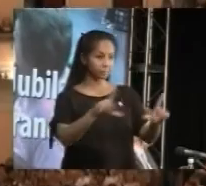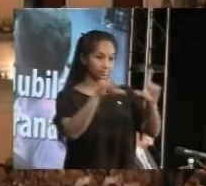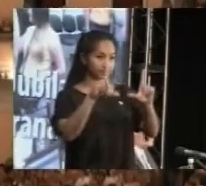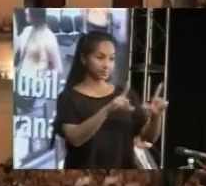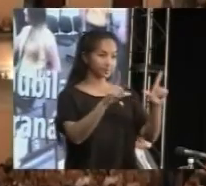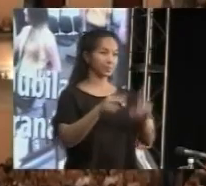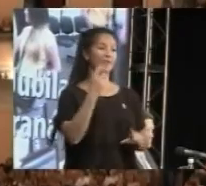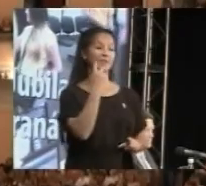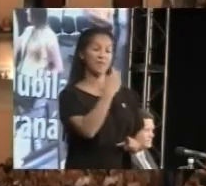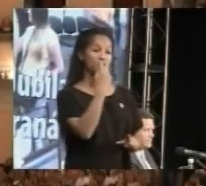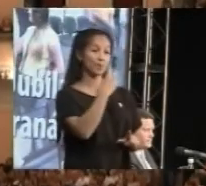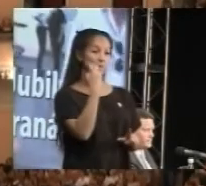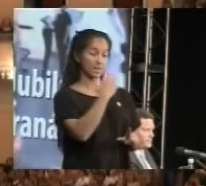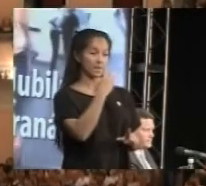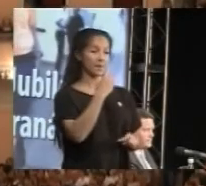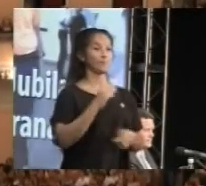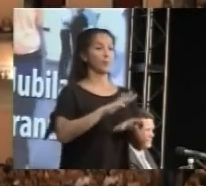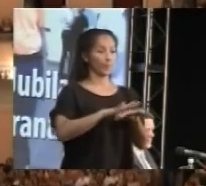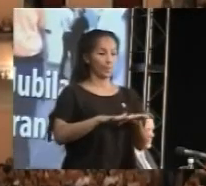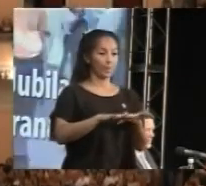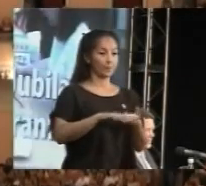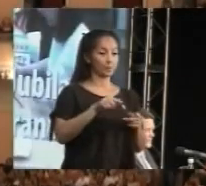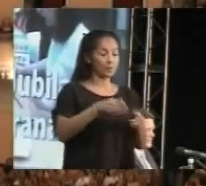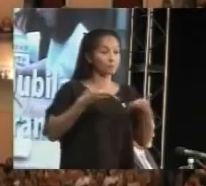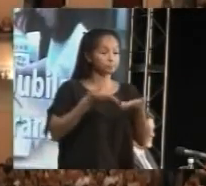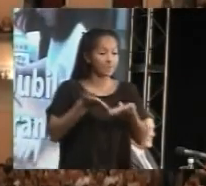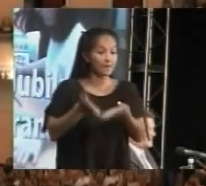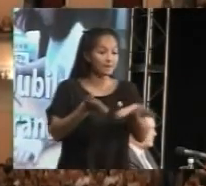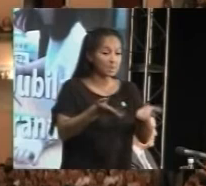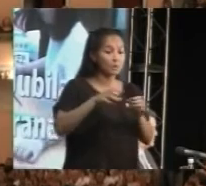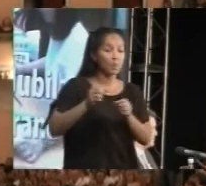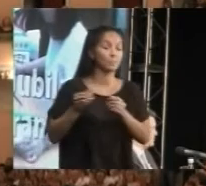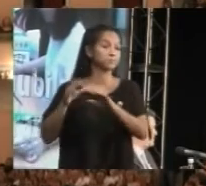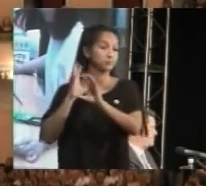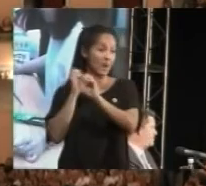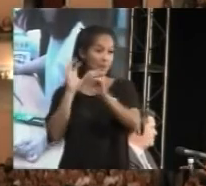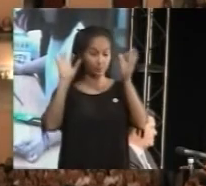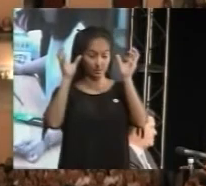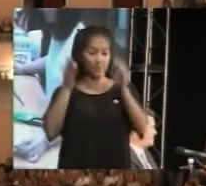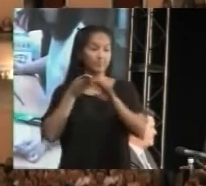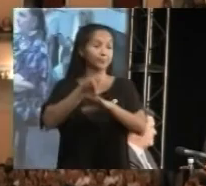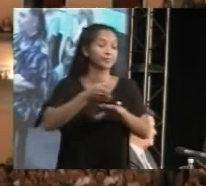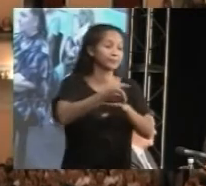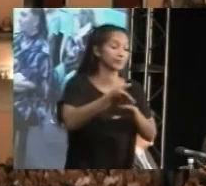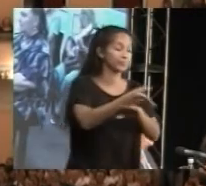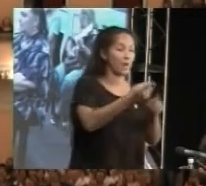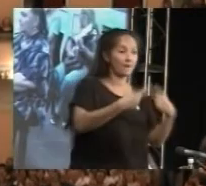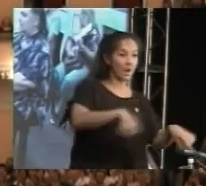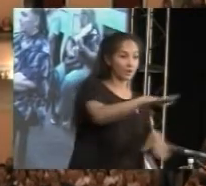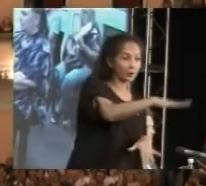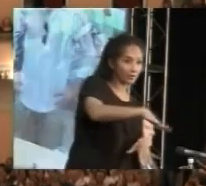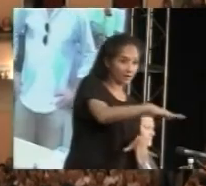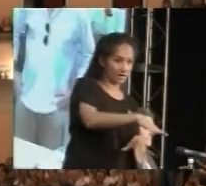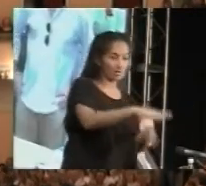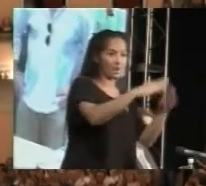y odontología. Con este servicio nos trasladamos a 50 barrios de la ciudad. El derecho de salud llegó prácticamente a la